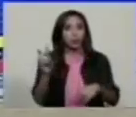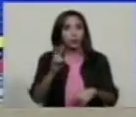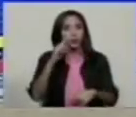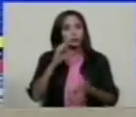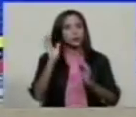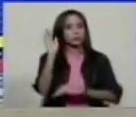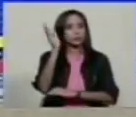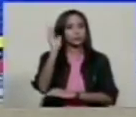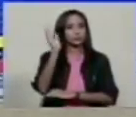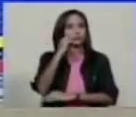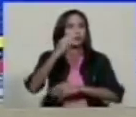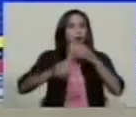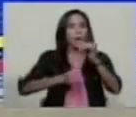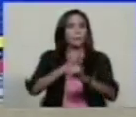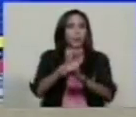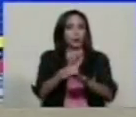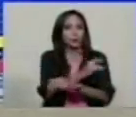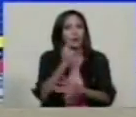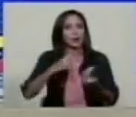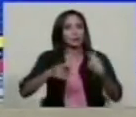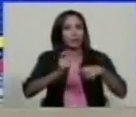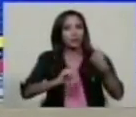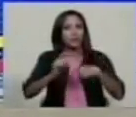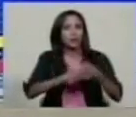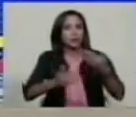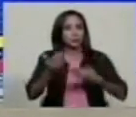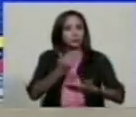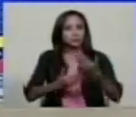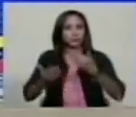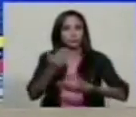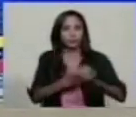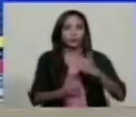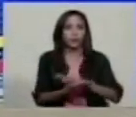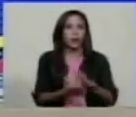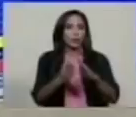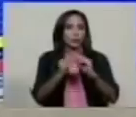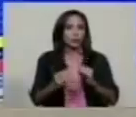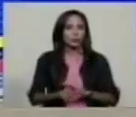Exposición Internacional de Comercio e Importación de Shanghái,